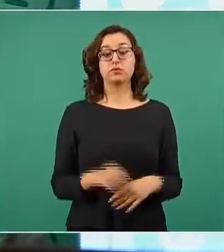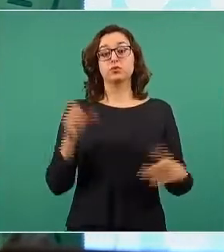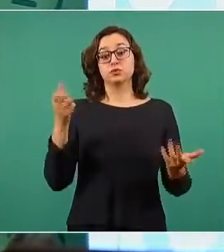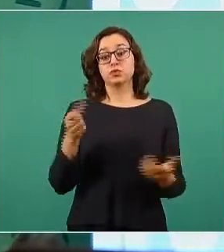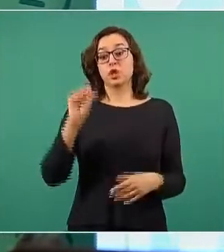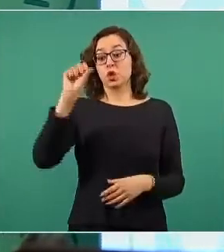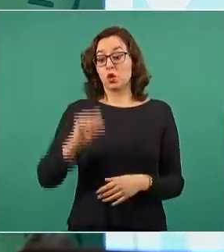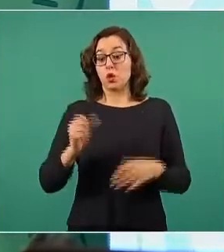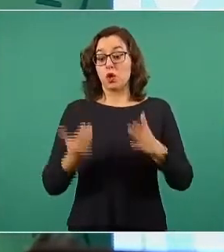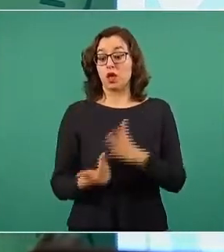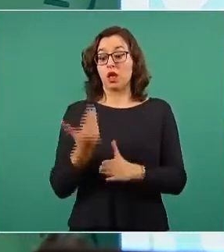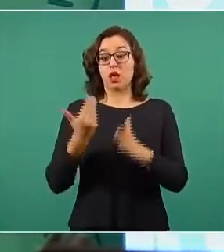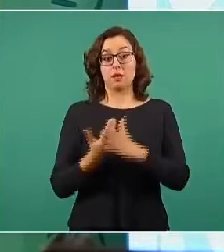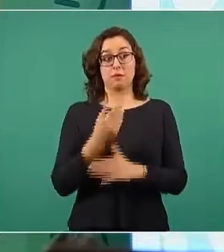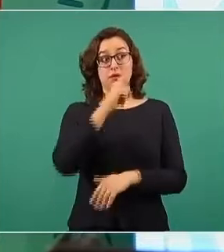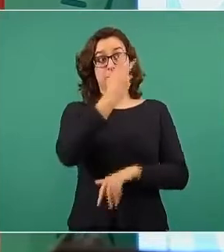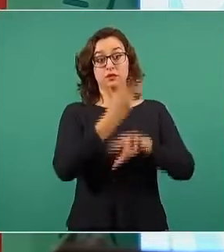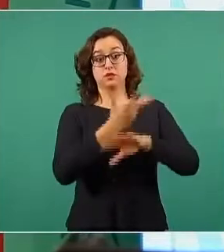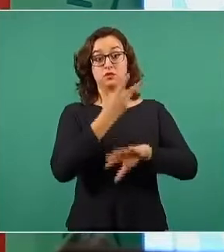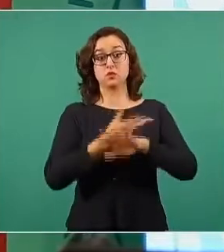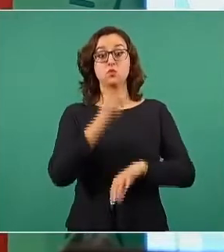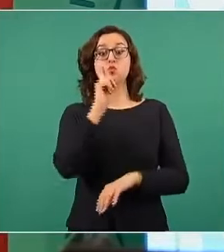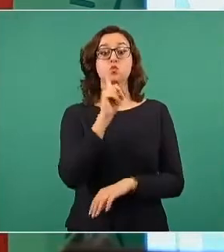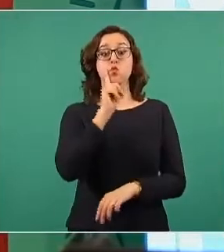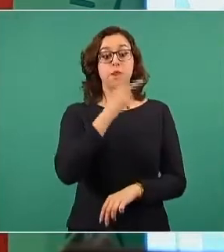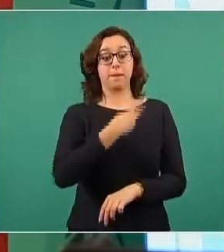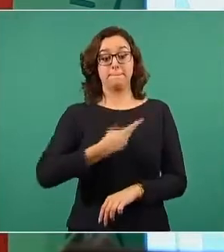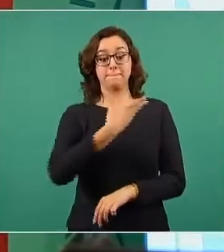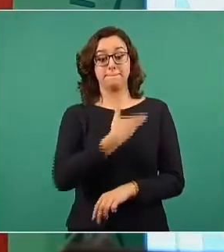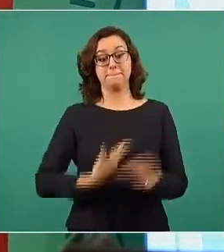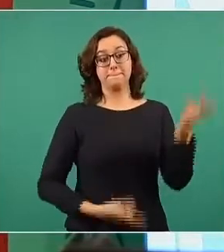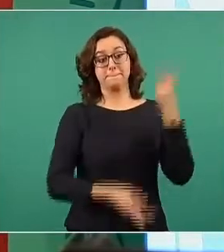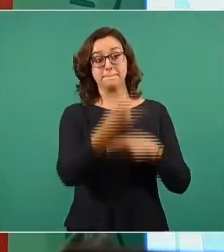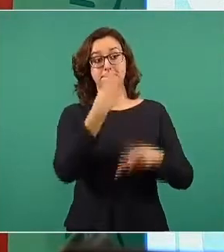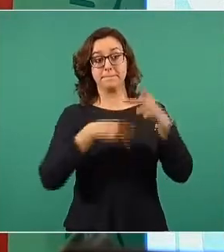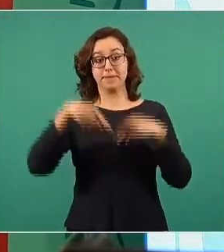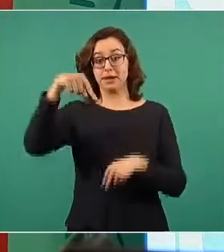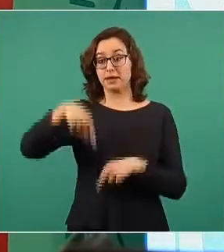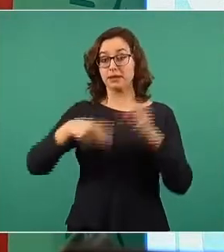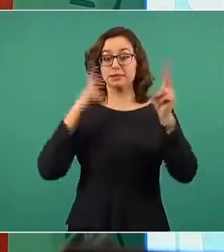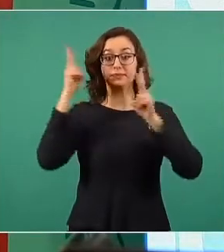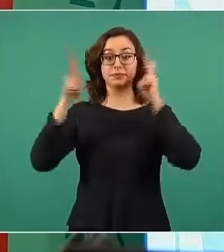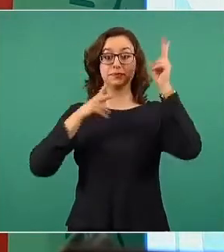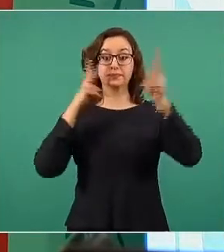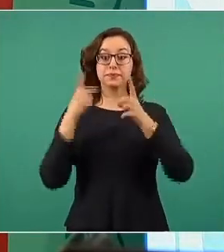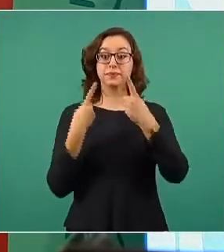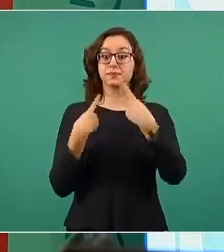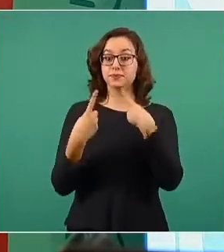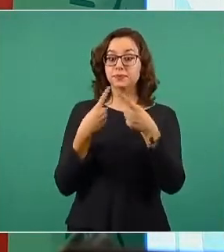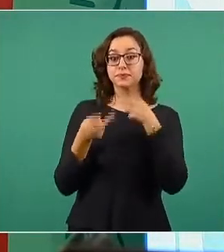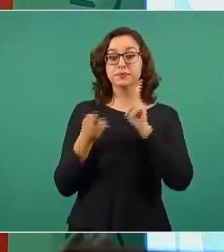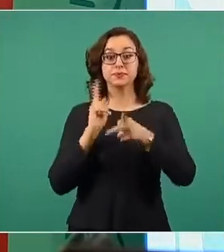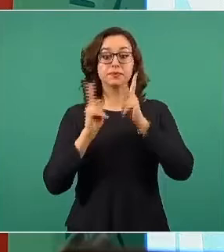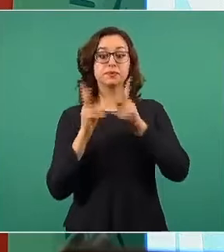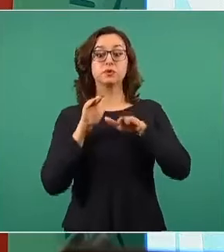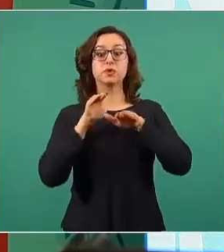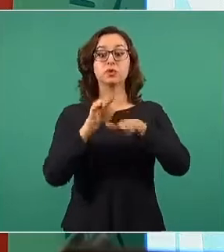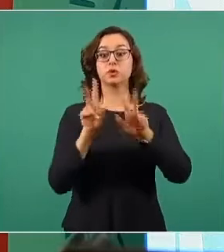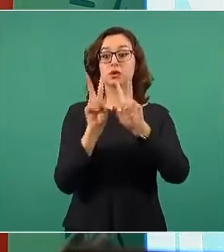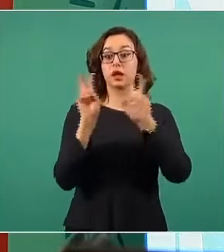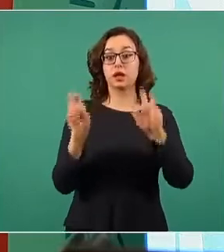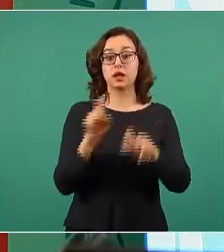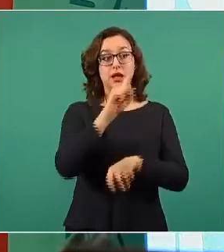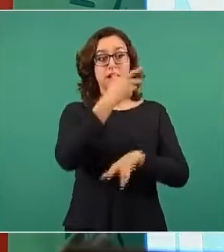la vicepresidenta de Estados Unidos, comentamos sobre la donación que nos está